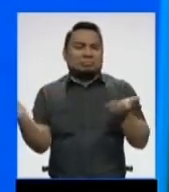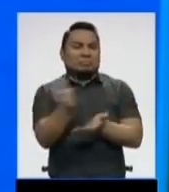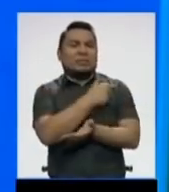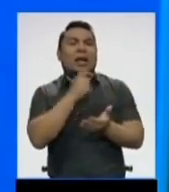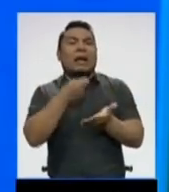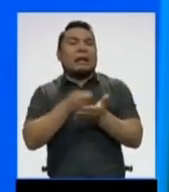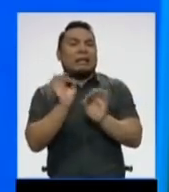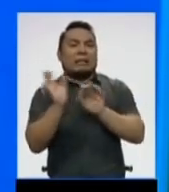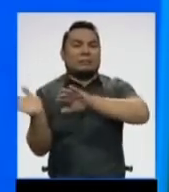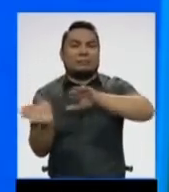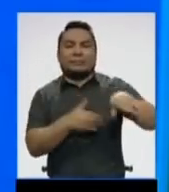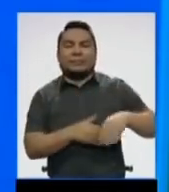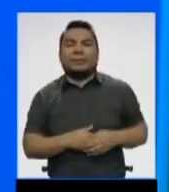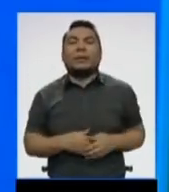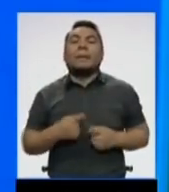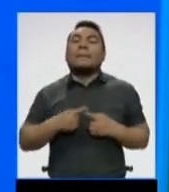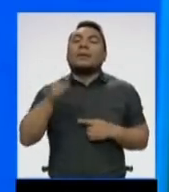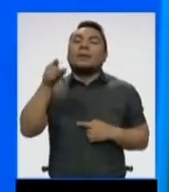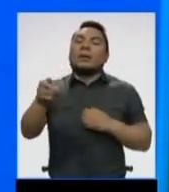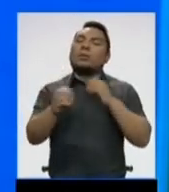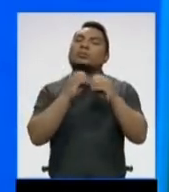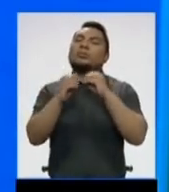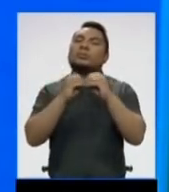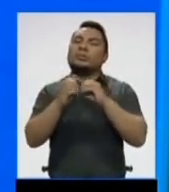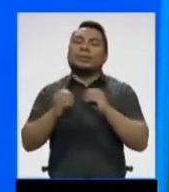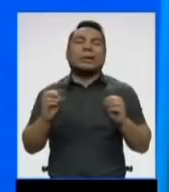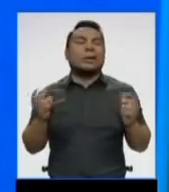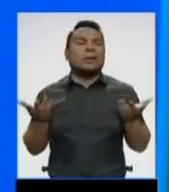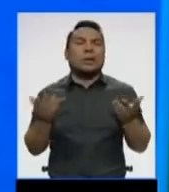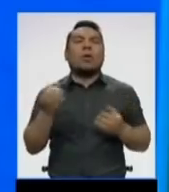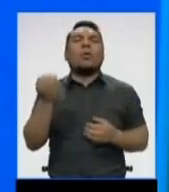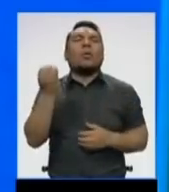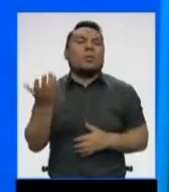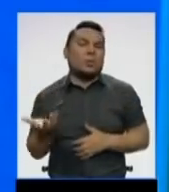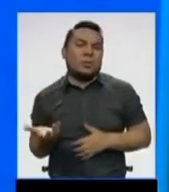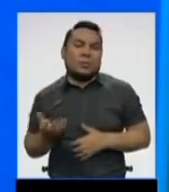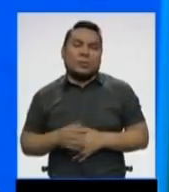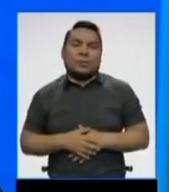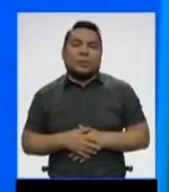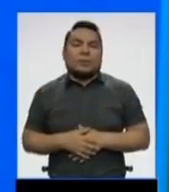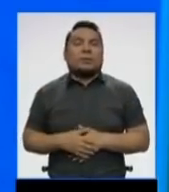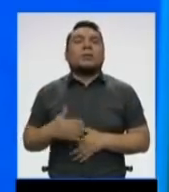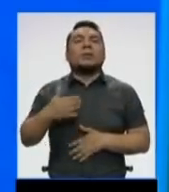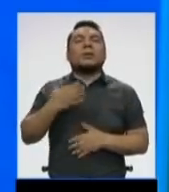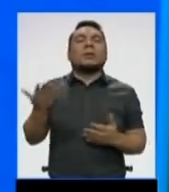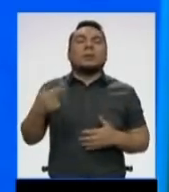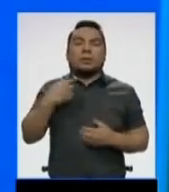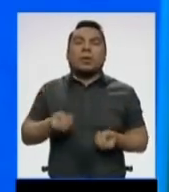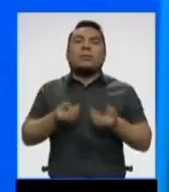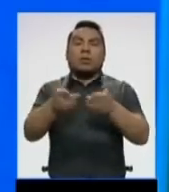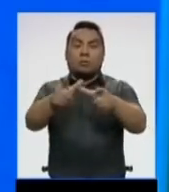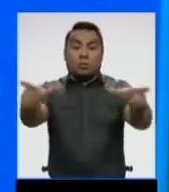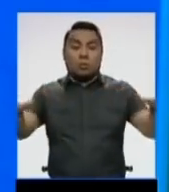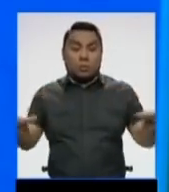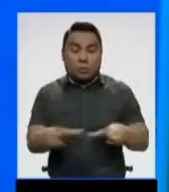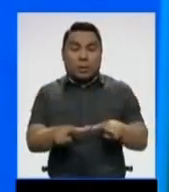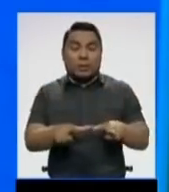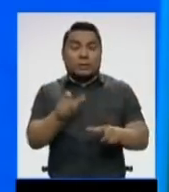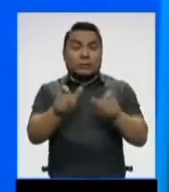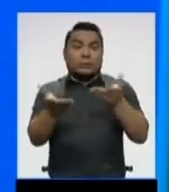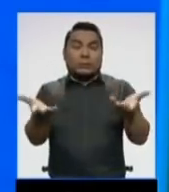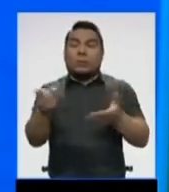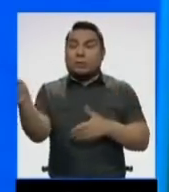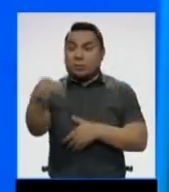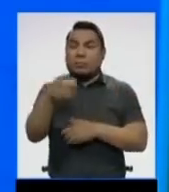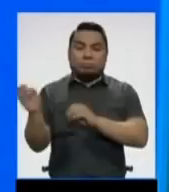para esto nosotros tenemos que dar una solución concreta. ¿En qué sentido? Vamos a alugarle espacios públicos donde